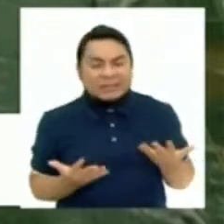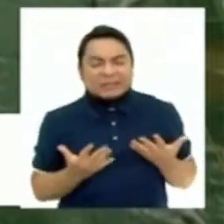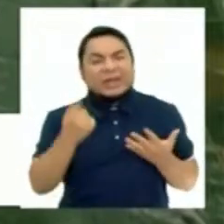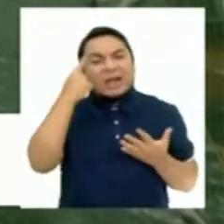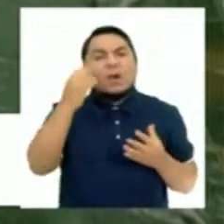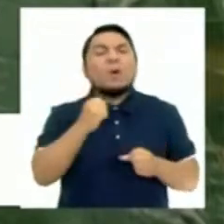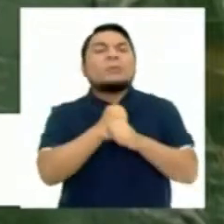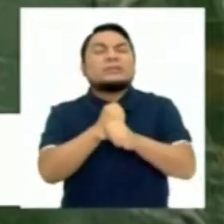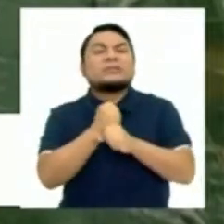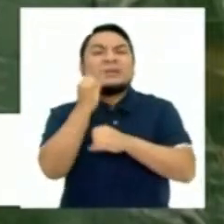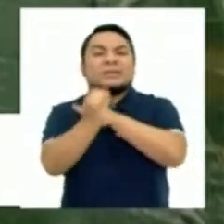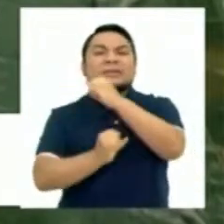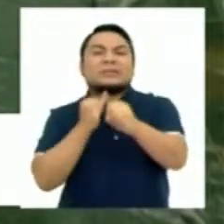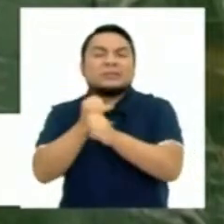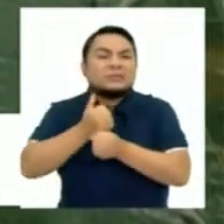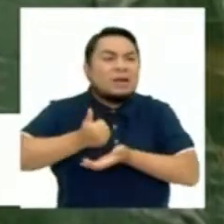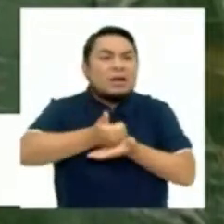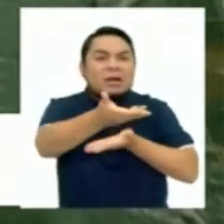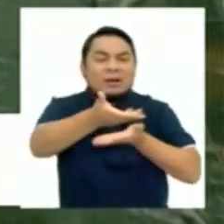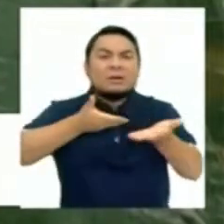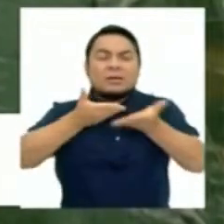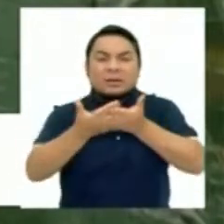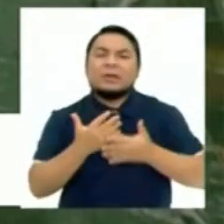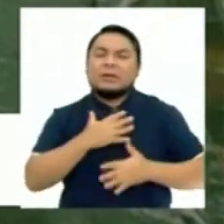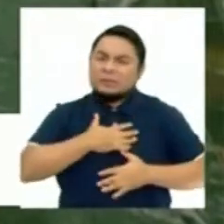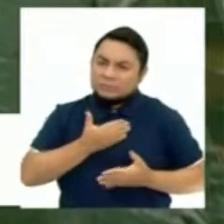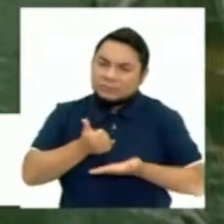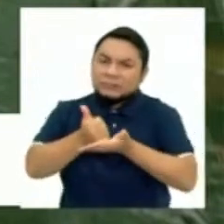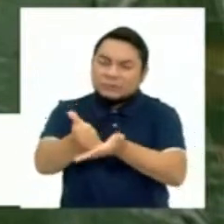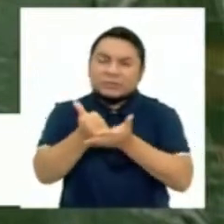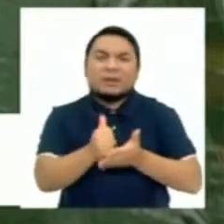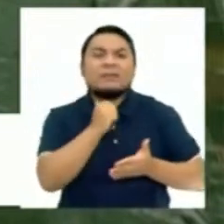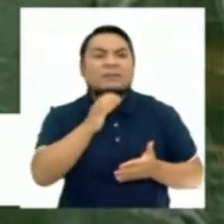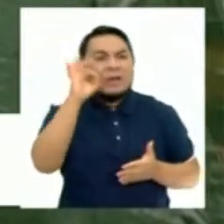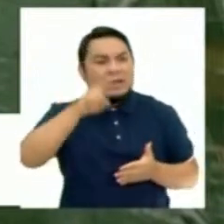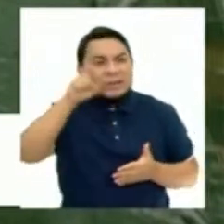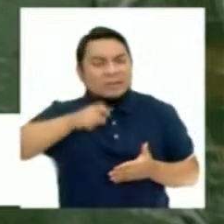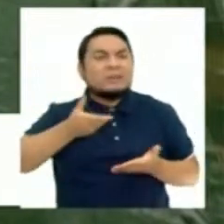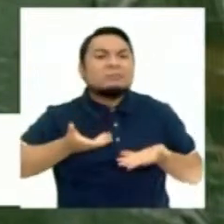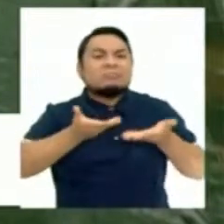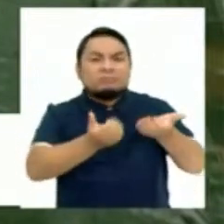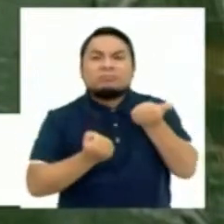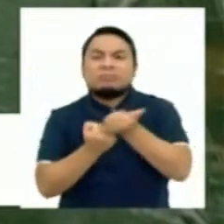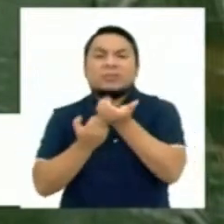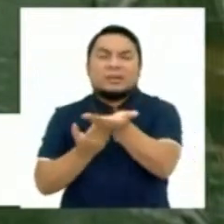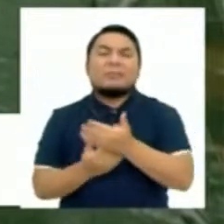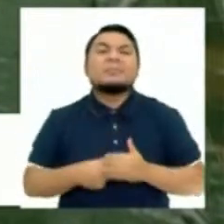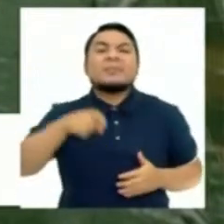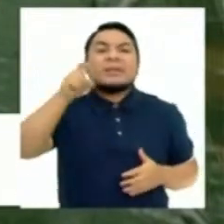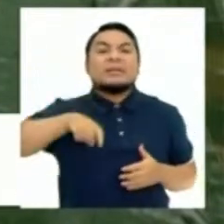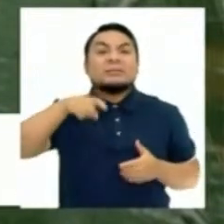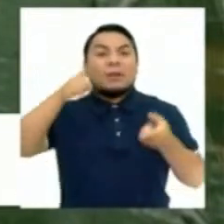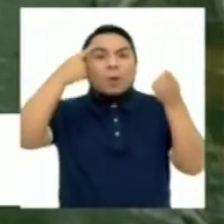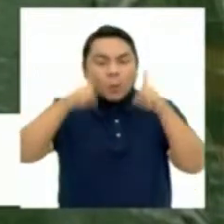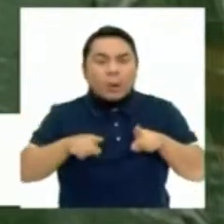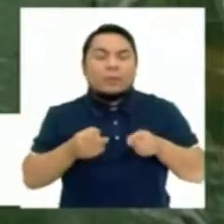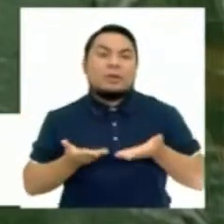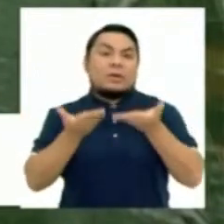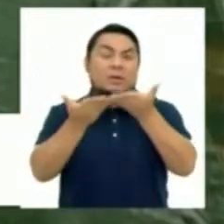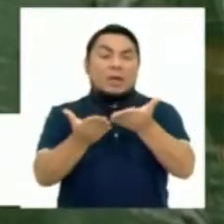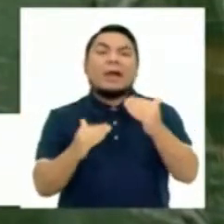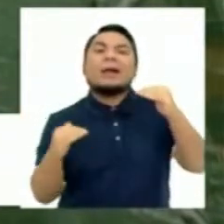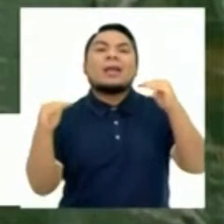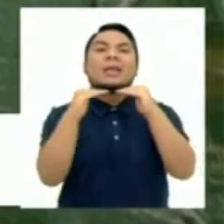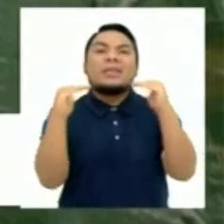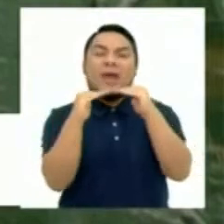internacional para cooperar bajo los principios de la solidaridad y la eficiencia. Necesitamos acuerdos que aseguren la